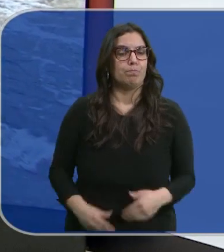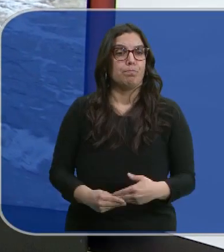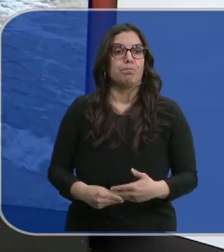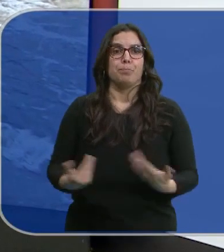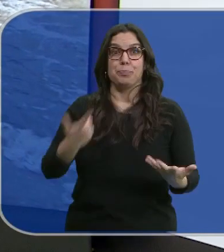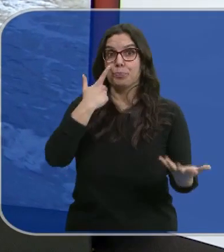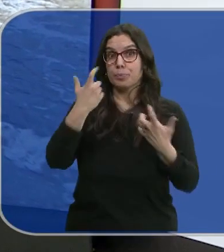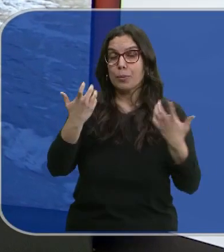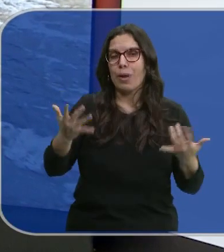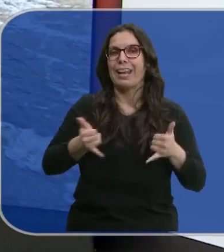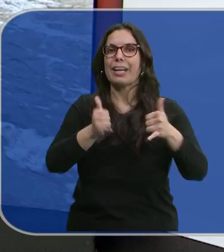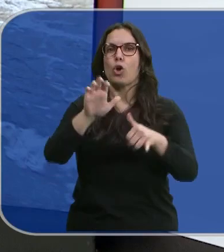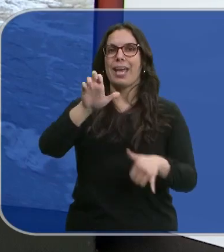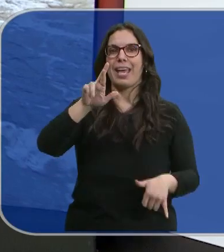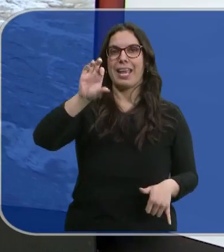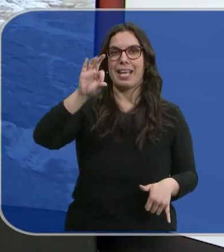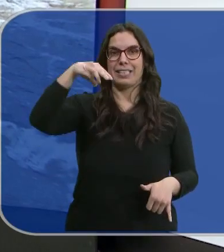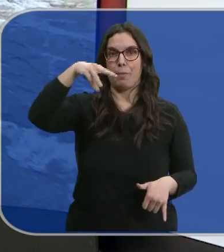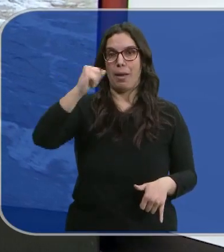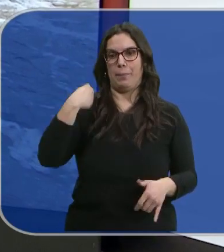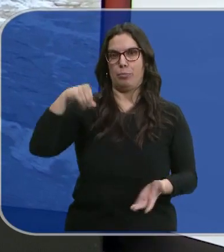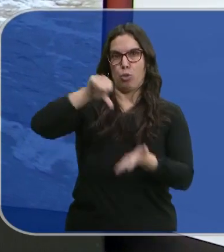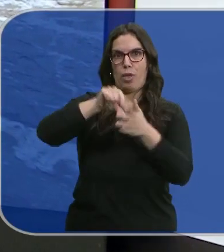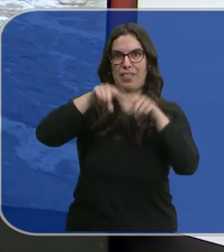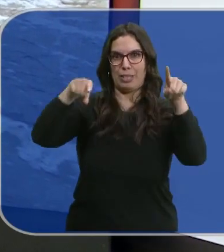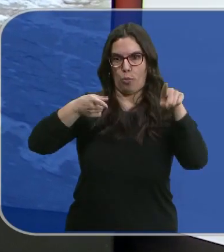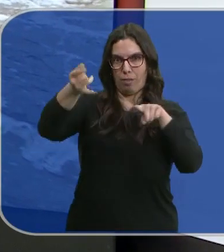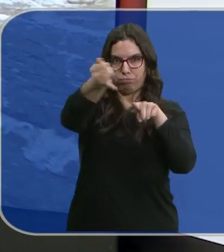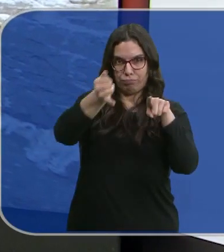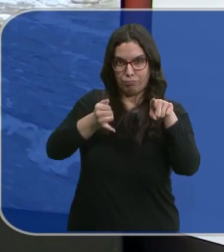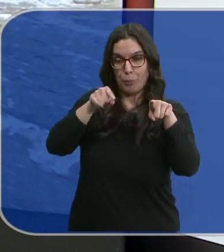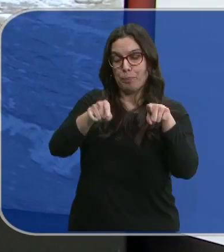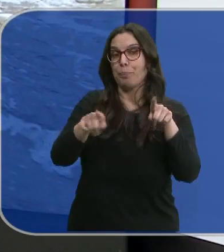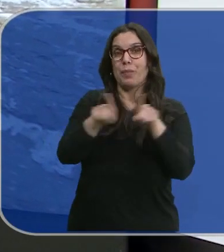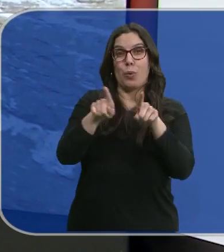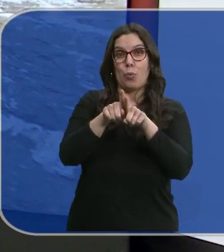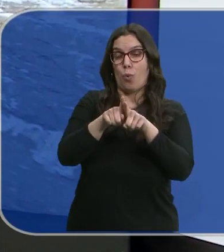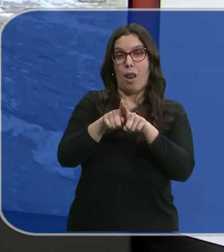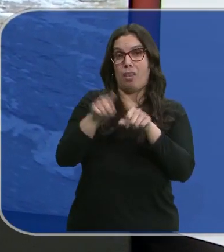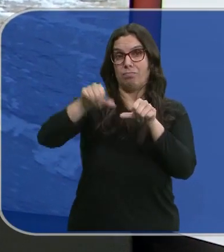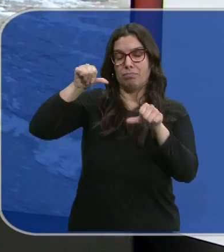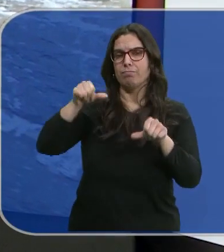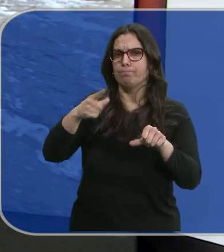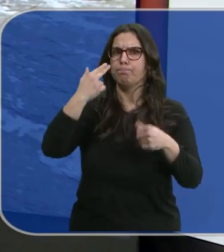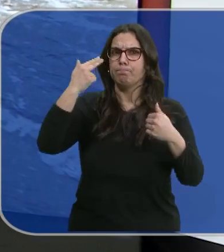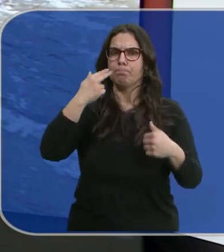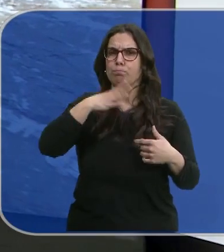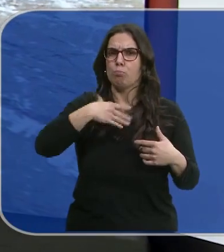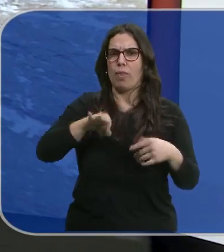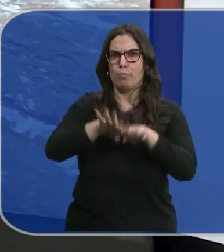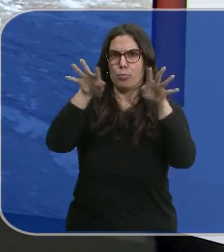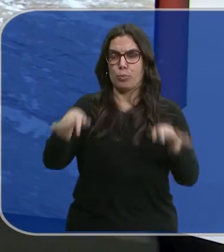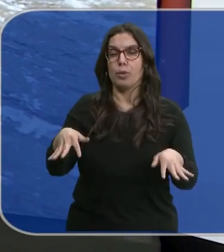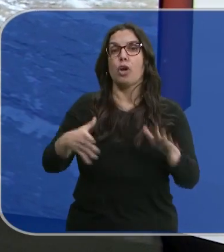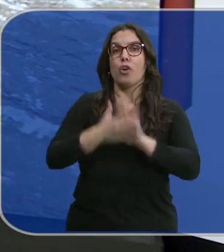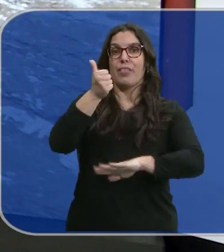Y se está notando en el Eresma, el río que atraviesa la ciudad. Como en otras ocasiones, a la altura de la Casa de la Moneda se temen desbordamientos. La